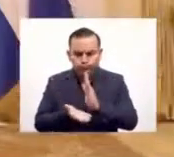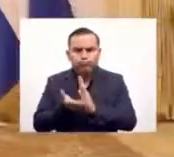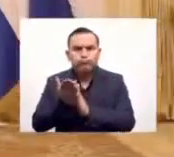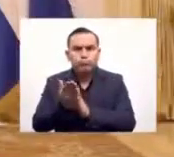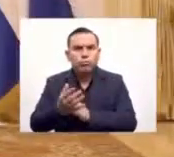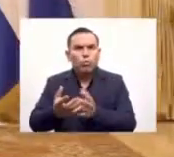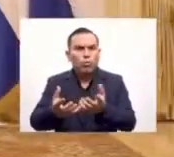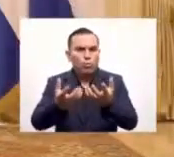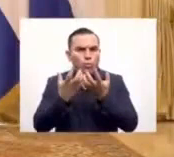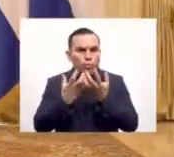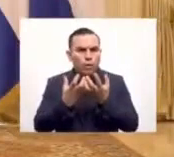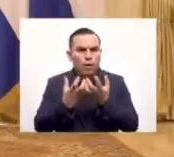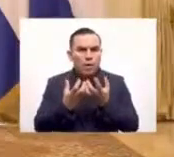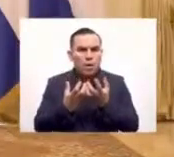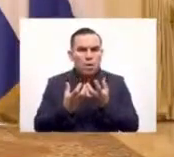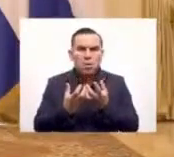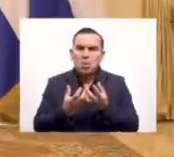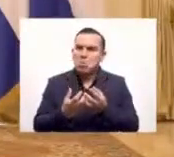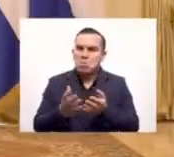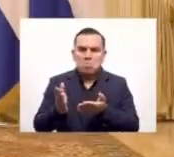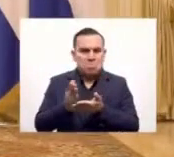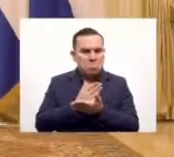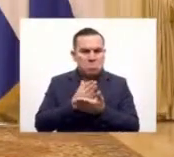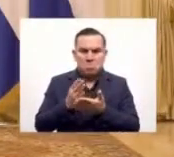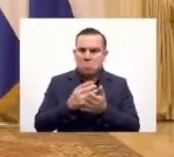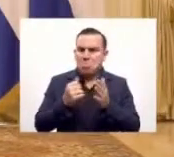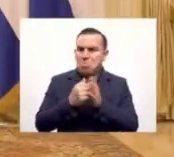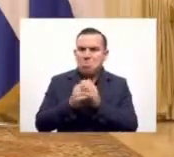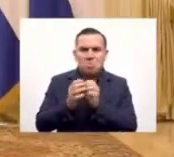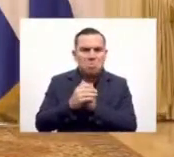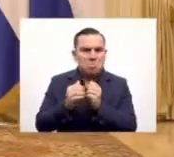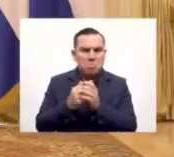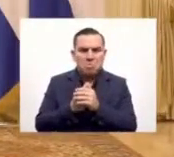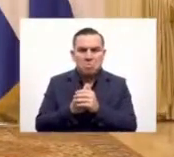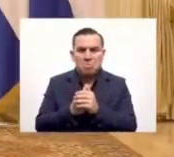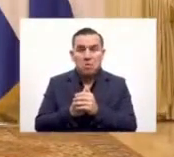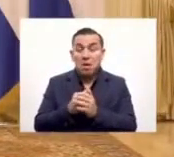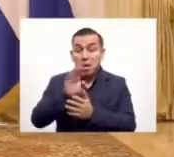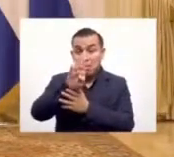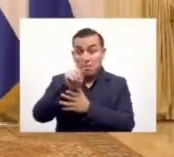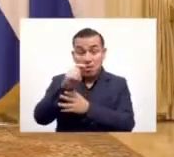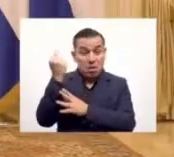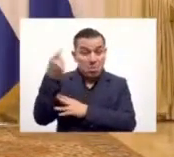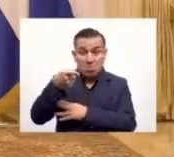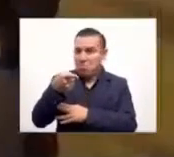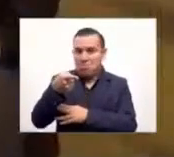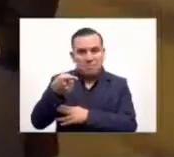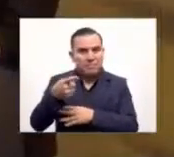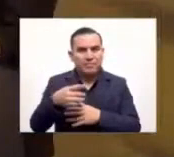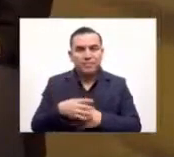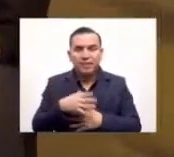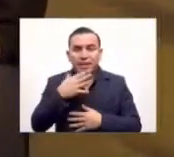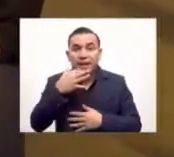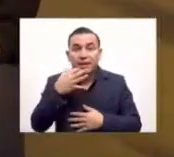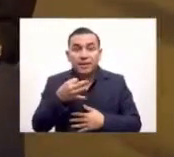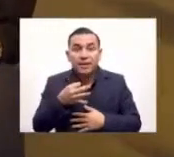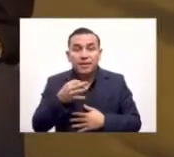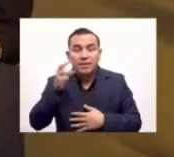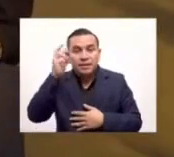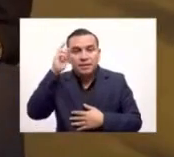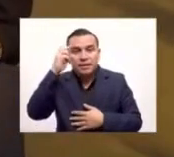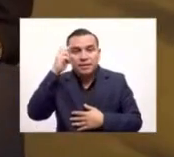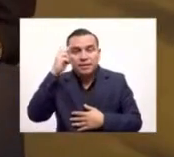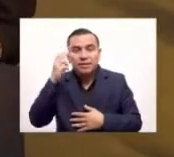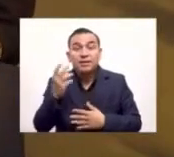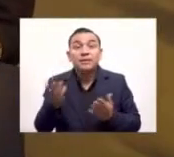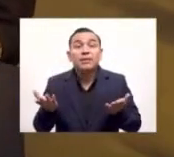para cambiar su dinero. Y no solo eso, al ser moneda de curso legal, se van a instalar muchísimos